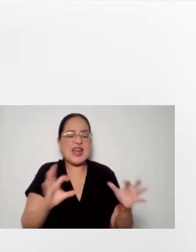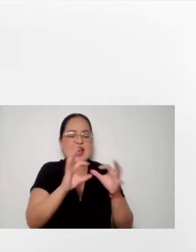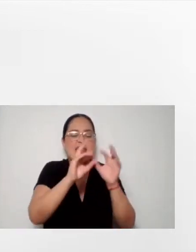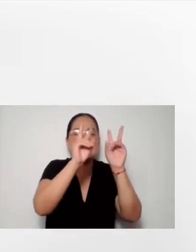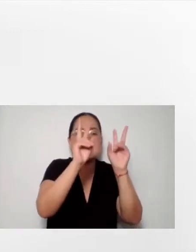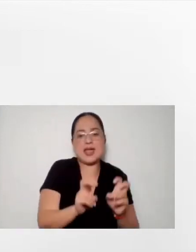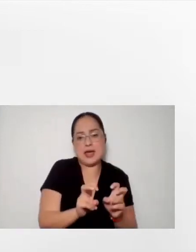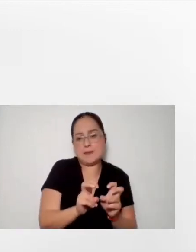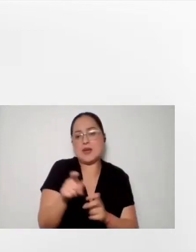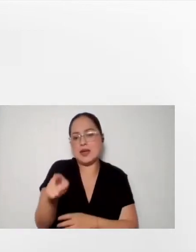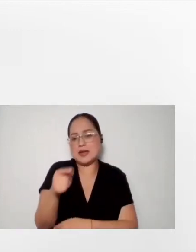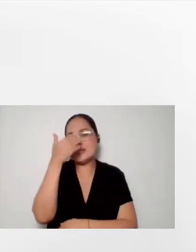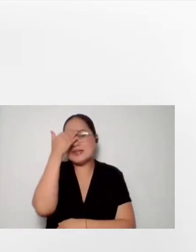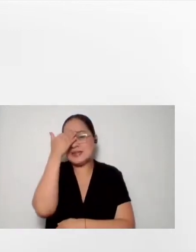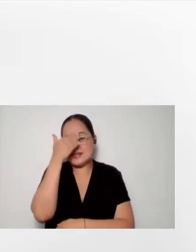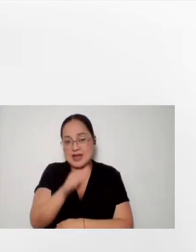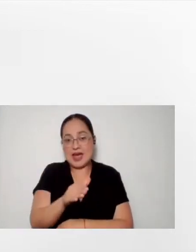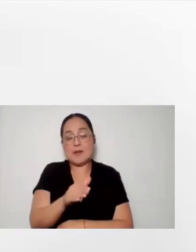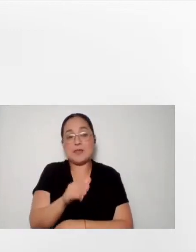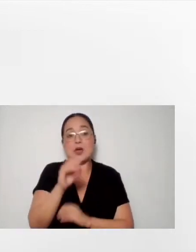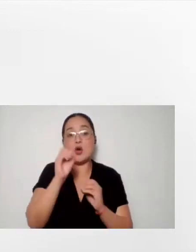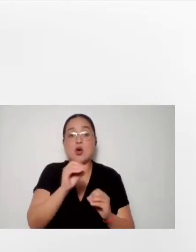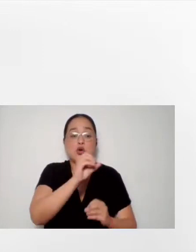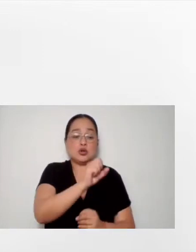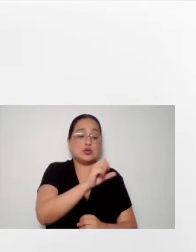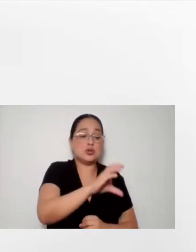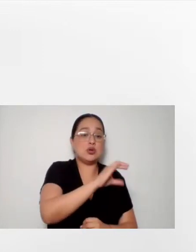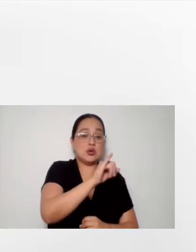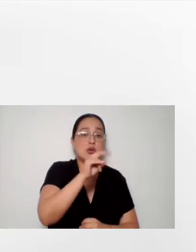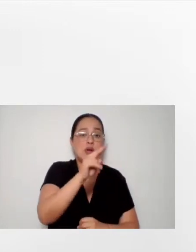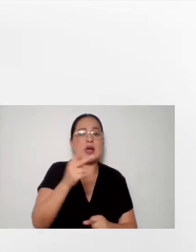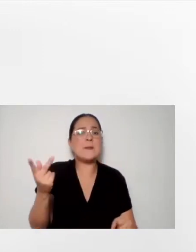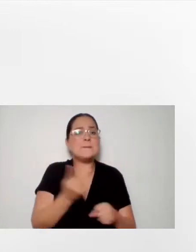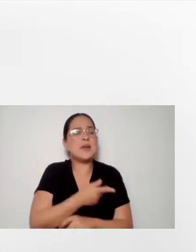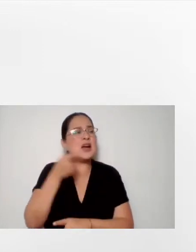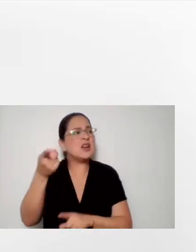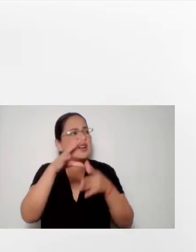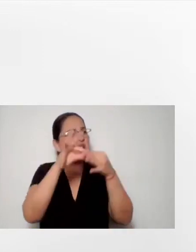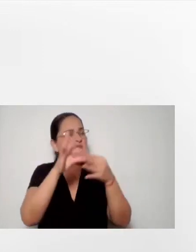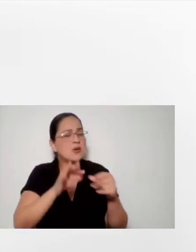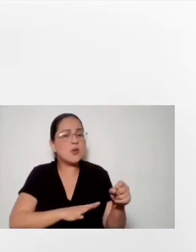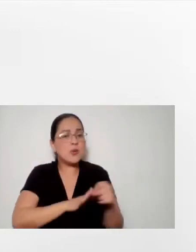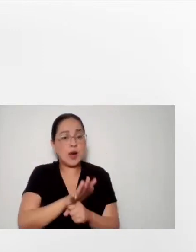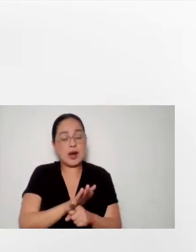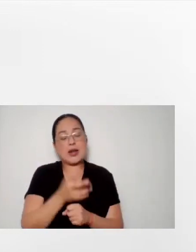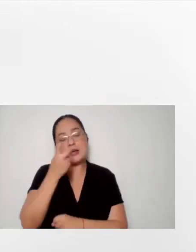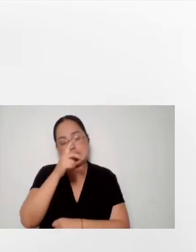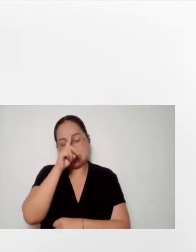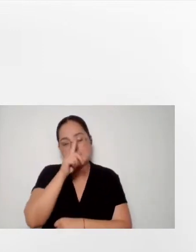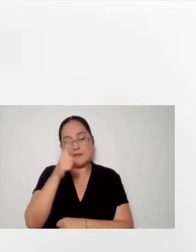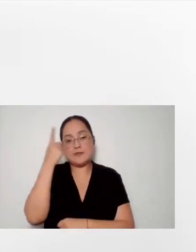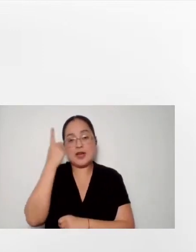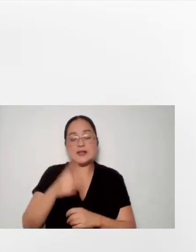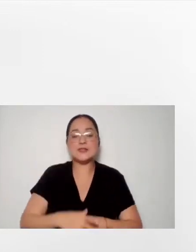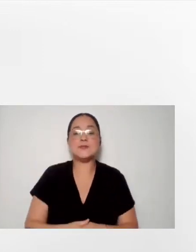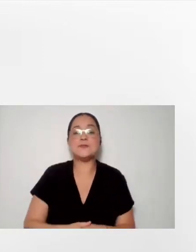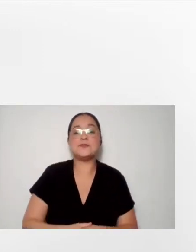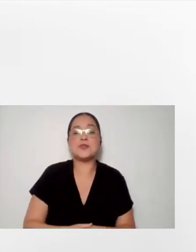o qué se va a resolver, o qué dijo la Corte, que hace como mucho más accesible el leer las